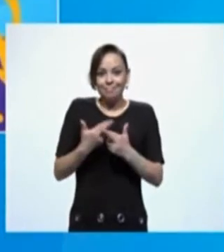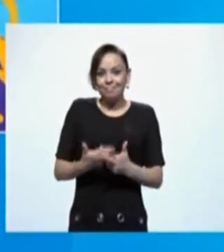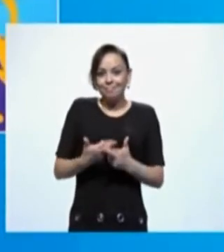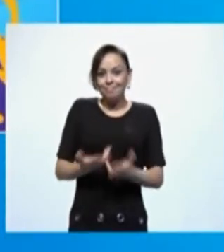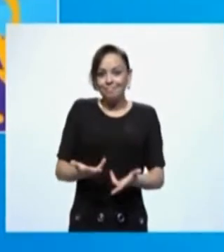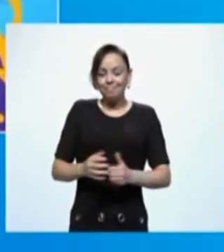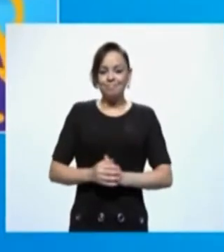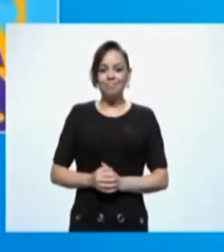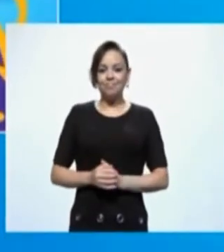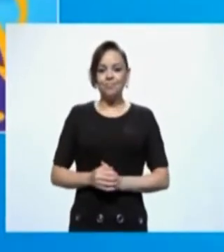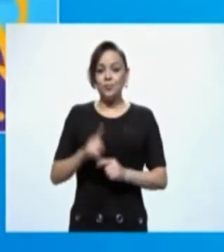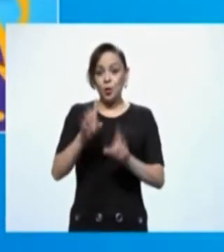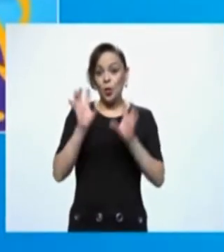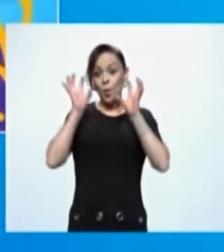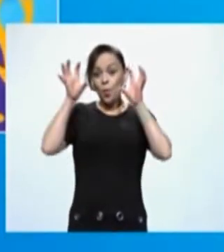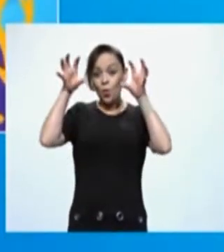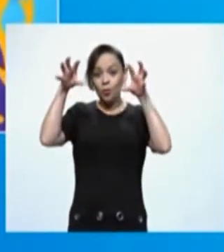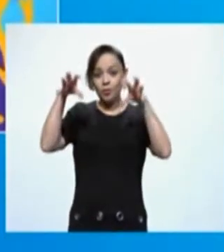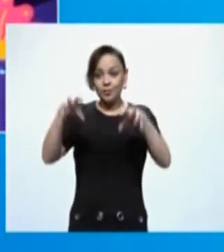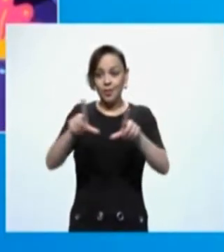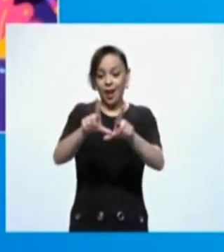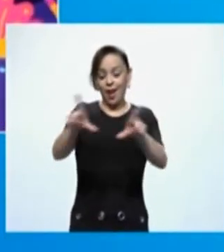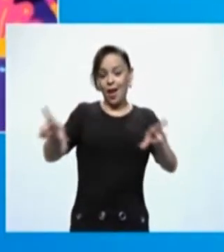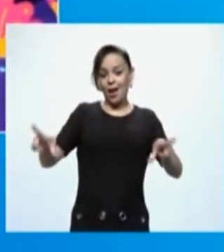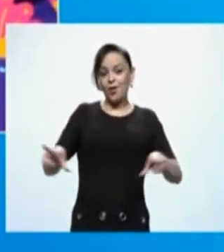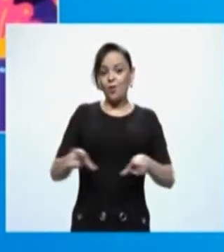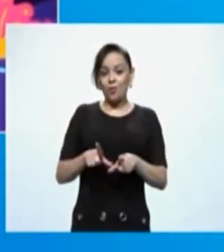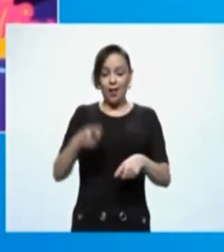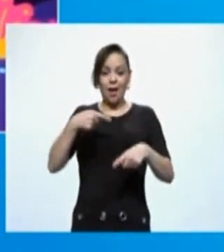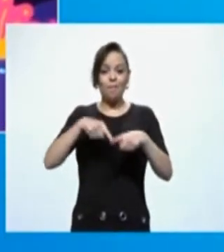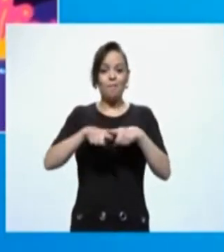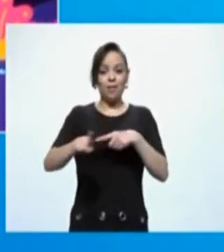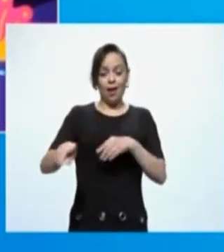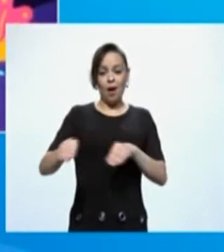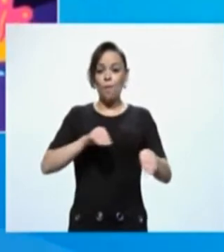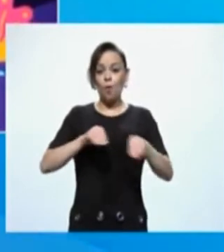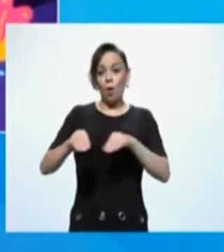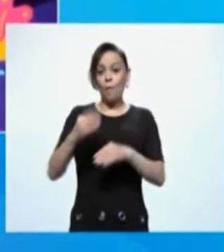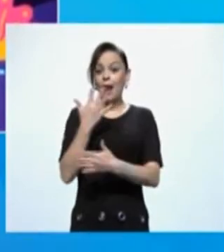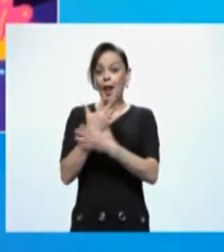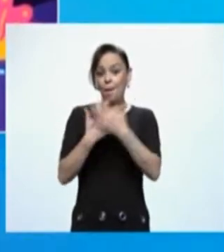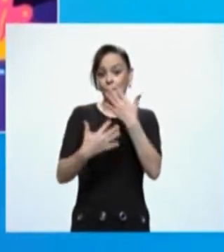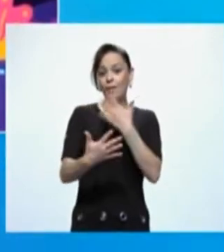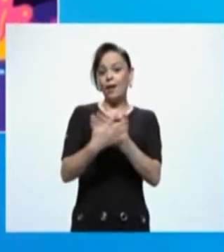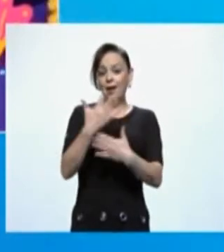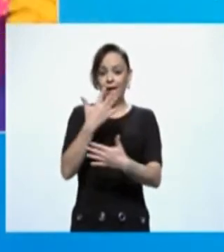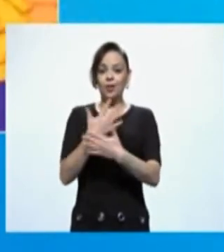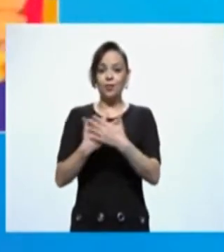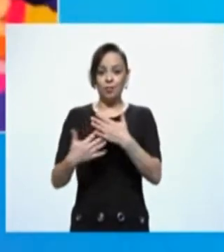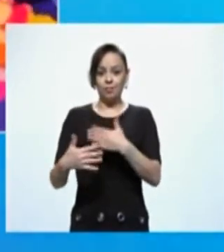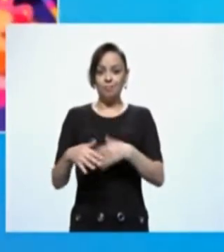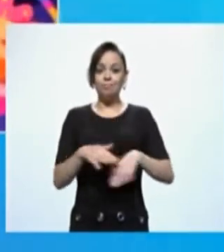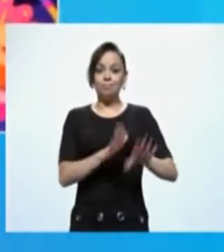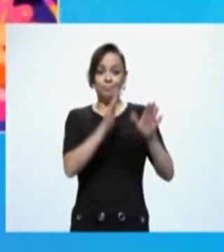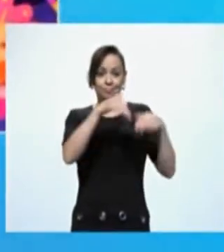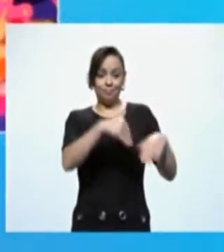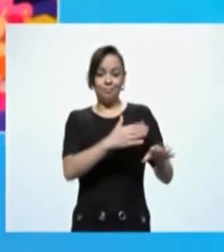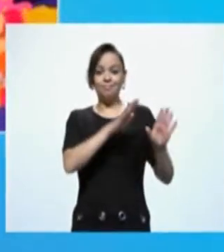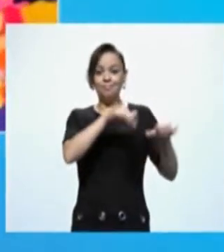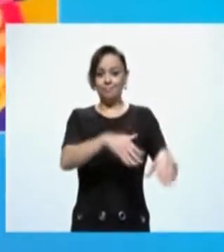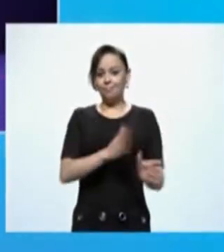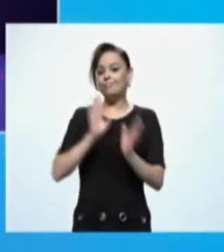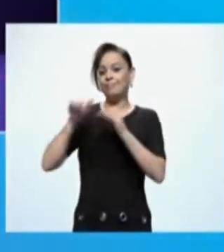El monstruo de la laguna empieza a mover las manos para un lado y para el